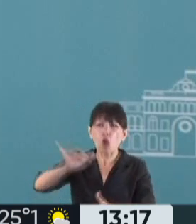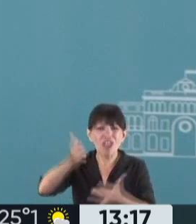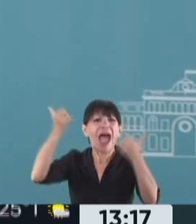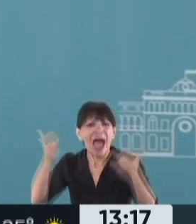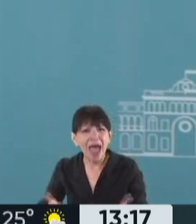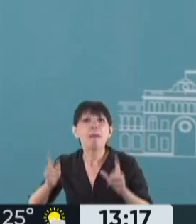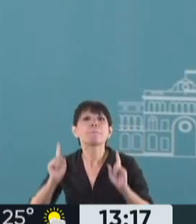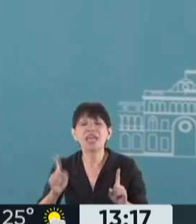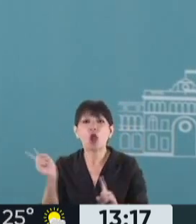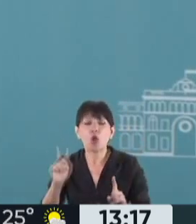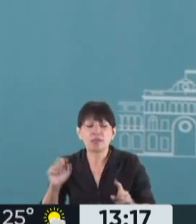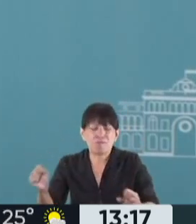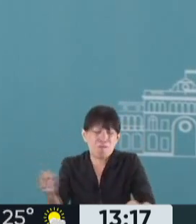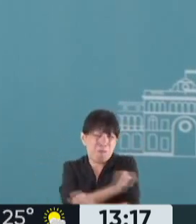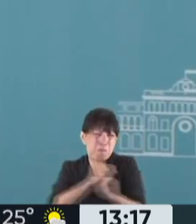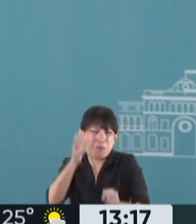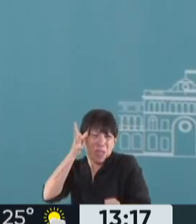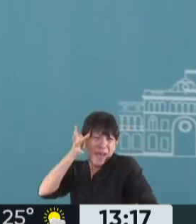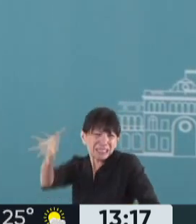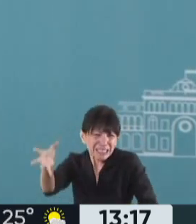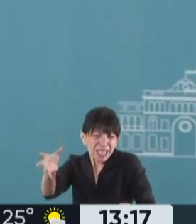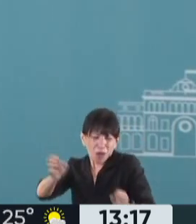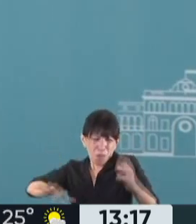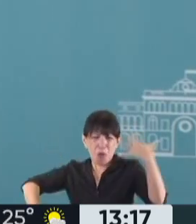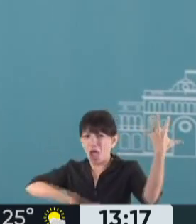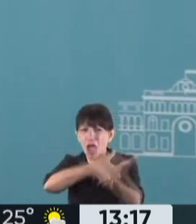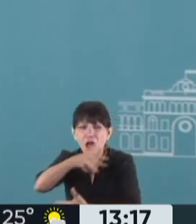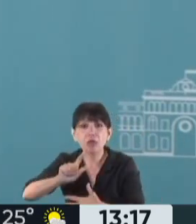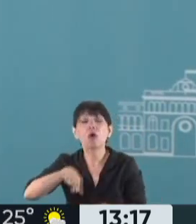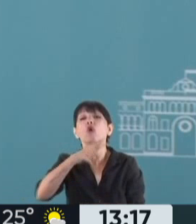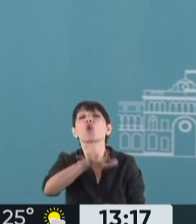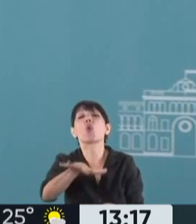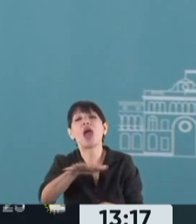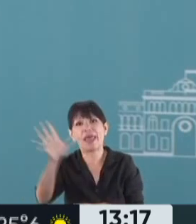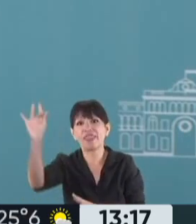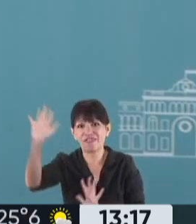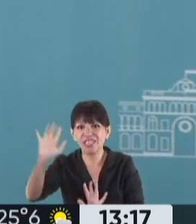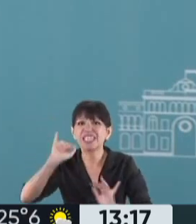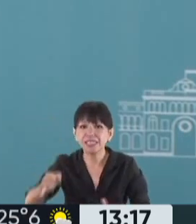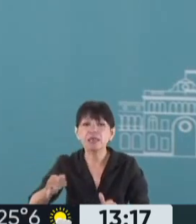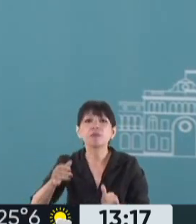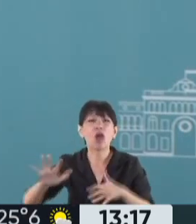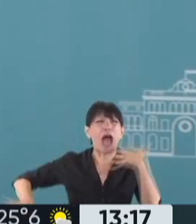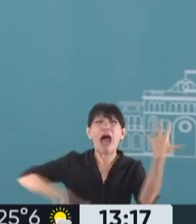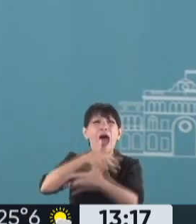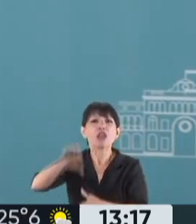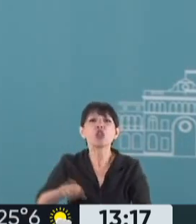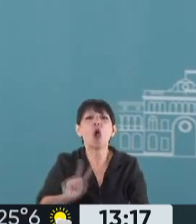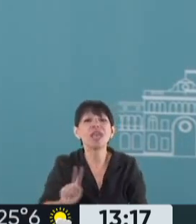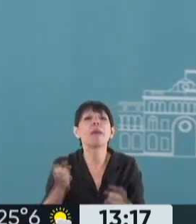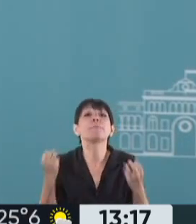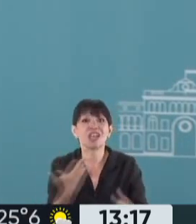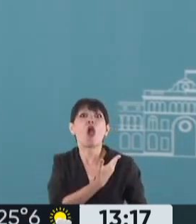así, en algunos lugares donde la situación es más difícil, es porque la ayuda social del Estado llega a